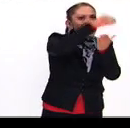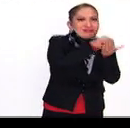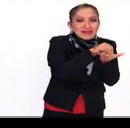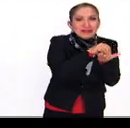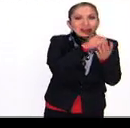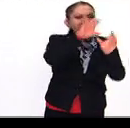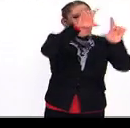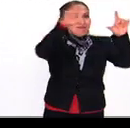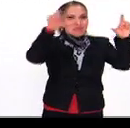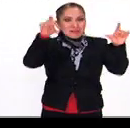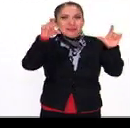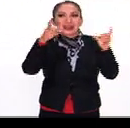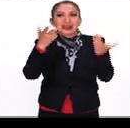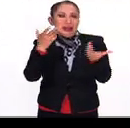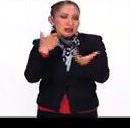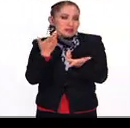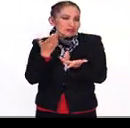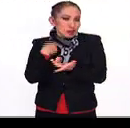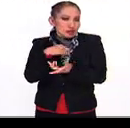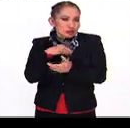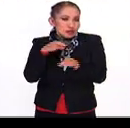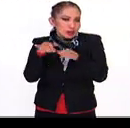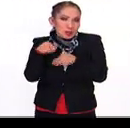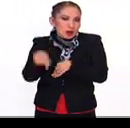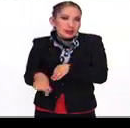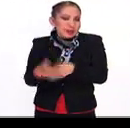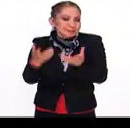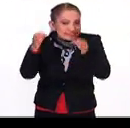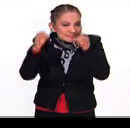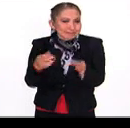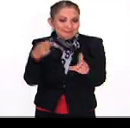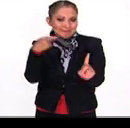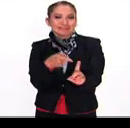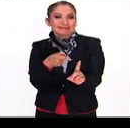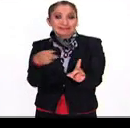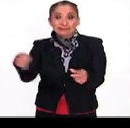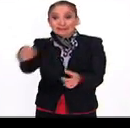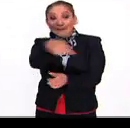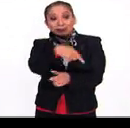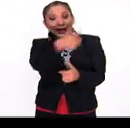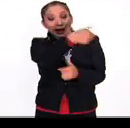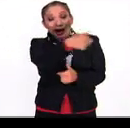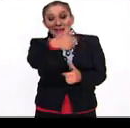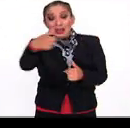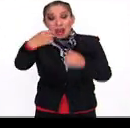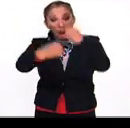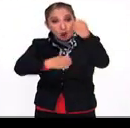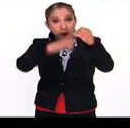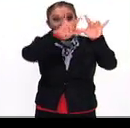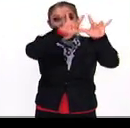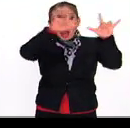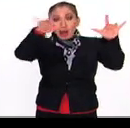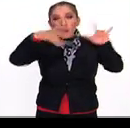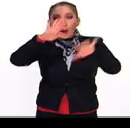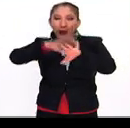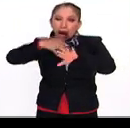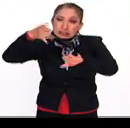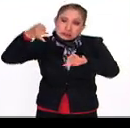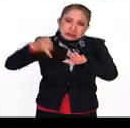medida yo creo que cumplimos una tarea aquí, que es permitir que cada una de estas obras adquiera una cierta